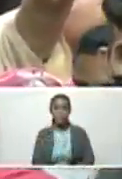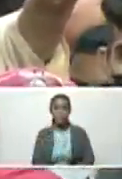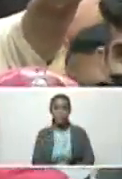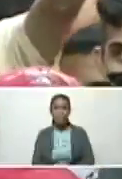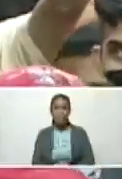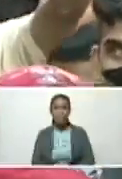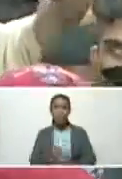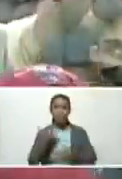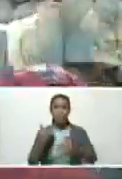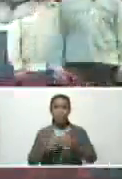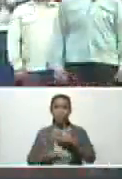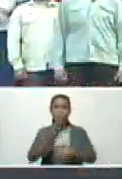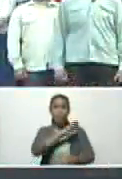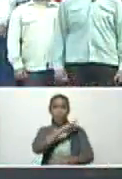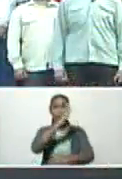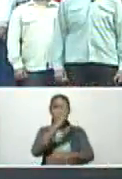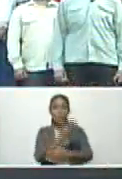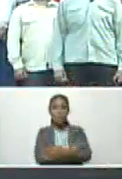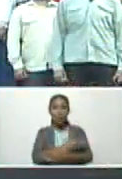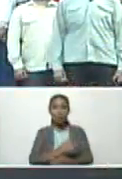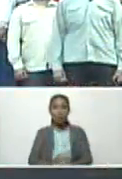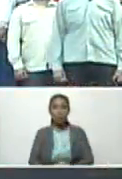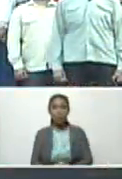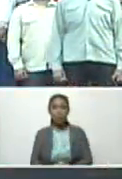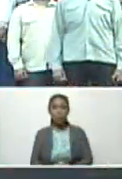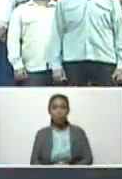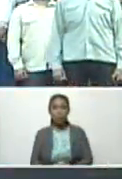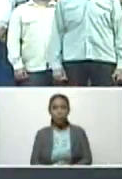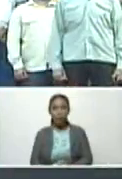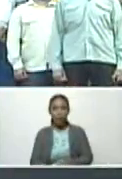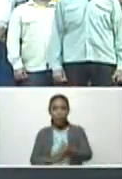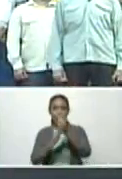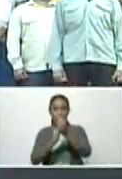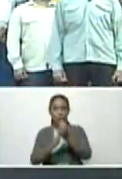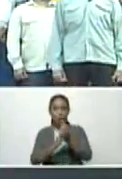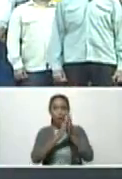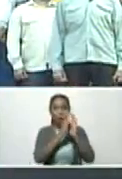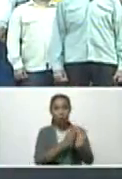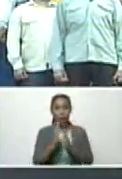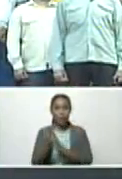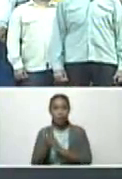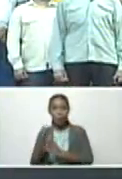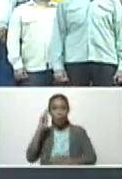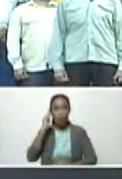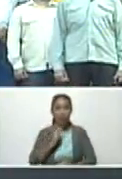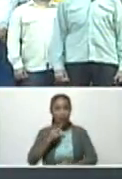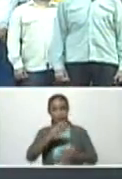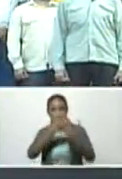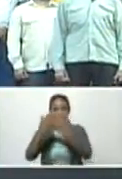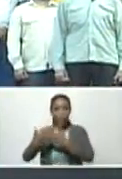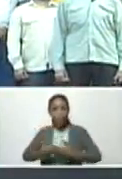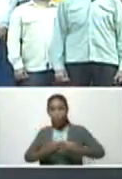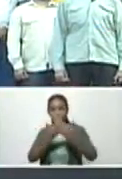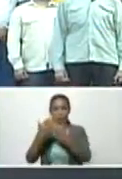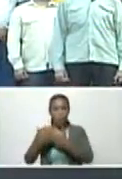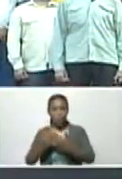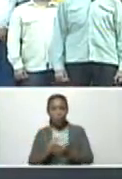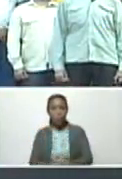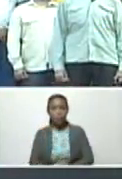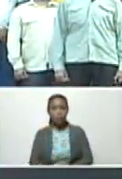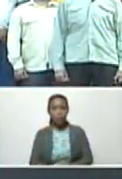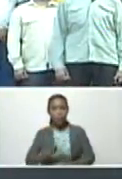Vamos a fortalecer el liderazgo de la Organización Bolivariana de Estudiantes, de